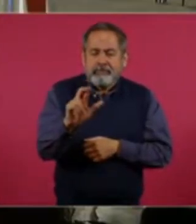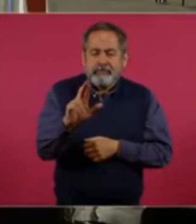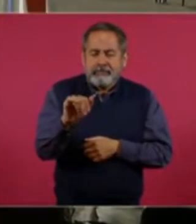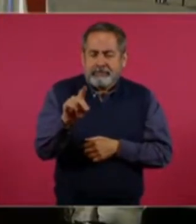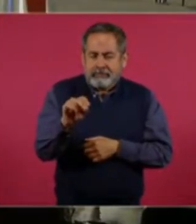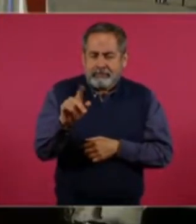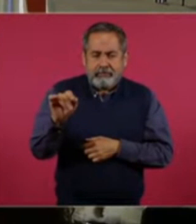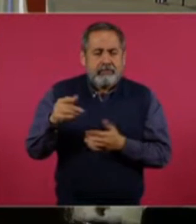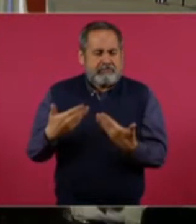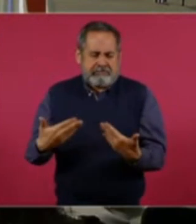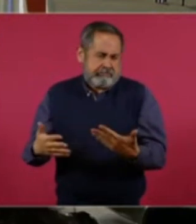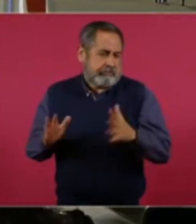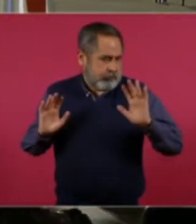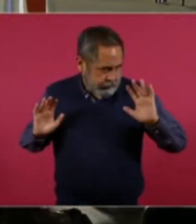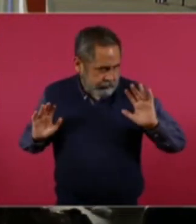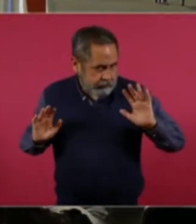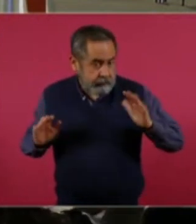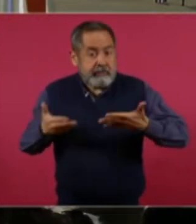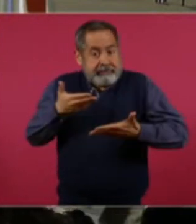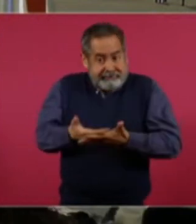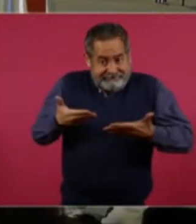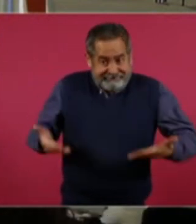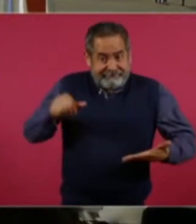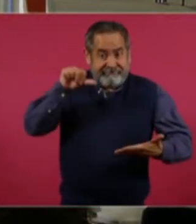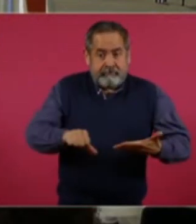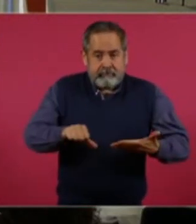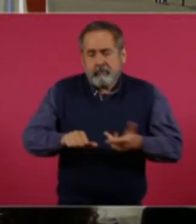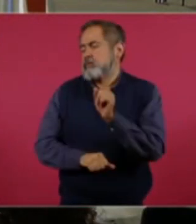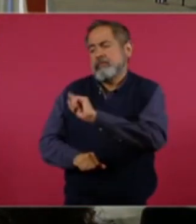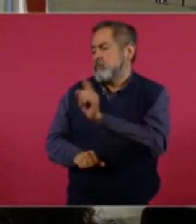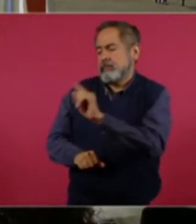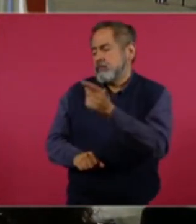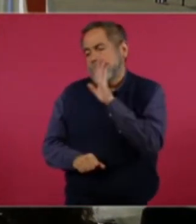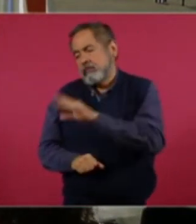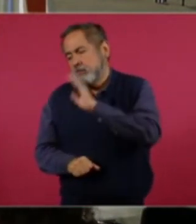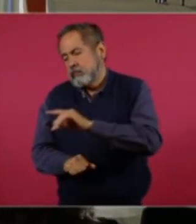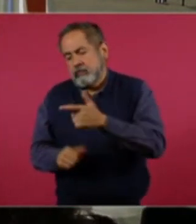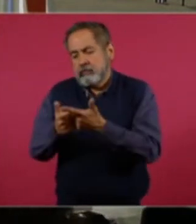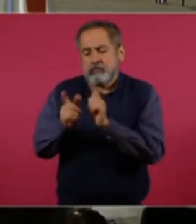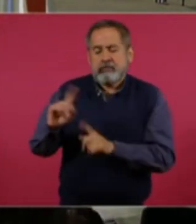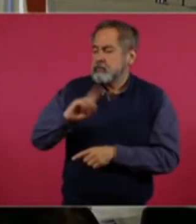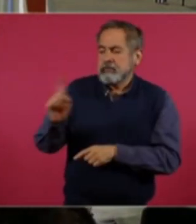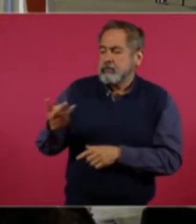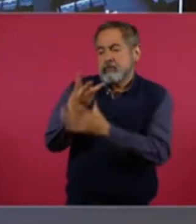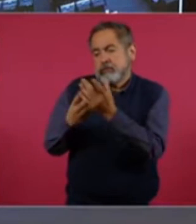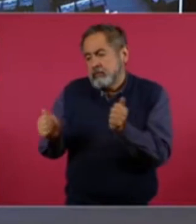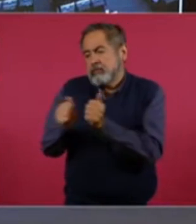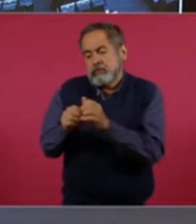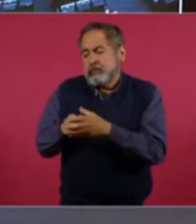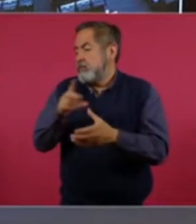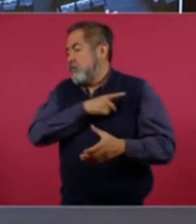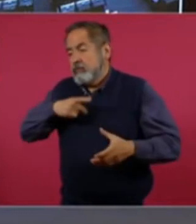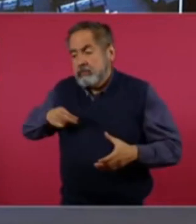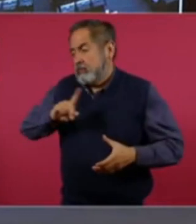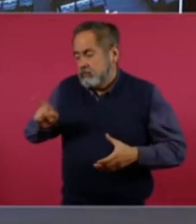la exigencia sea una interpretación distinta. Aquí escuchábamos algunos videos, algunos